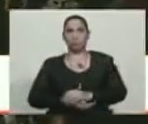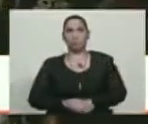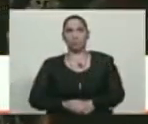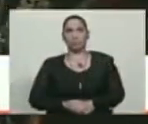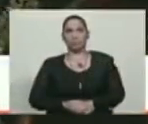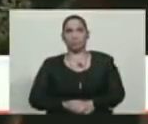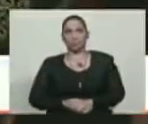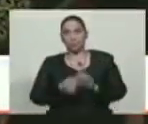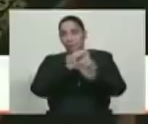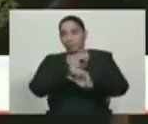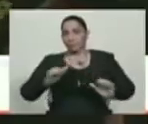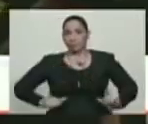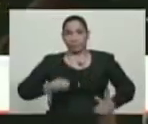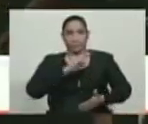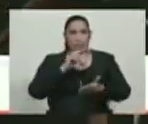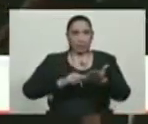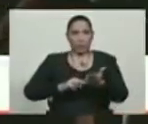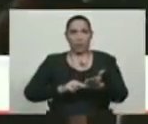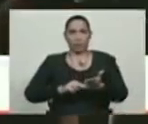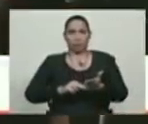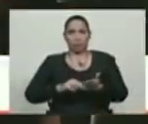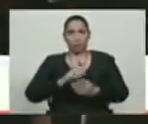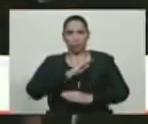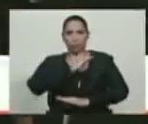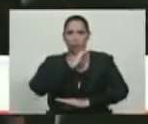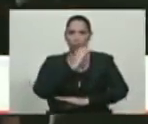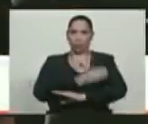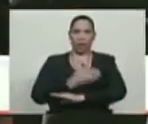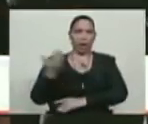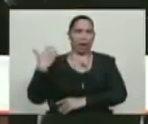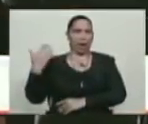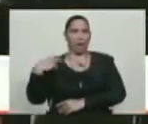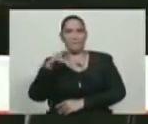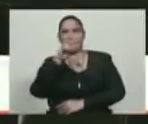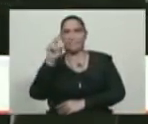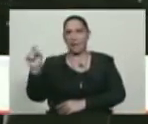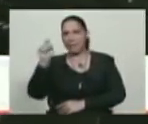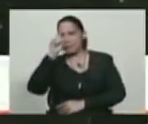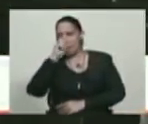La Guardia Nacional era una fuerza hace 20 años abandonada.